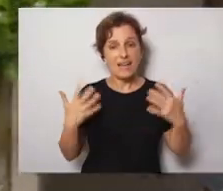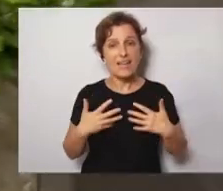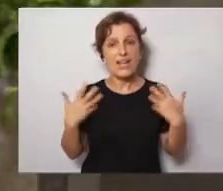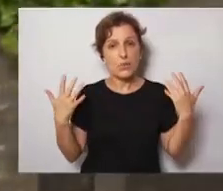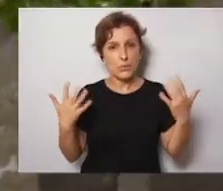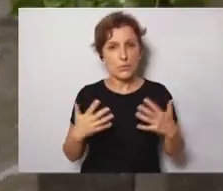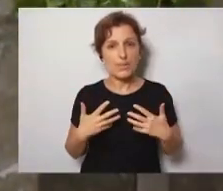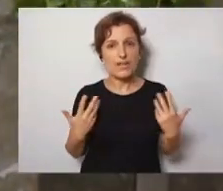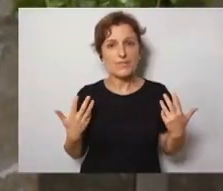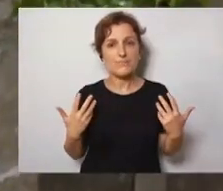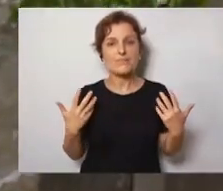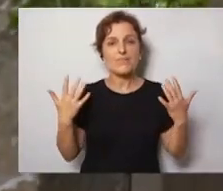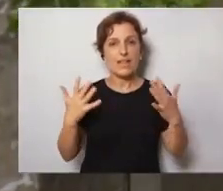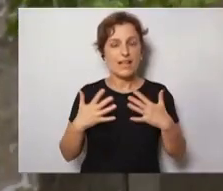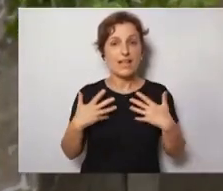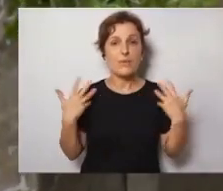ya